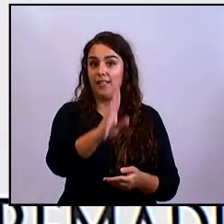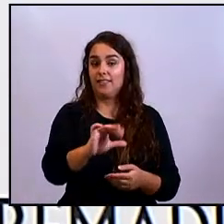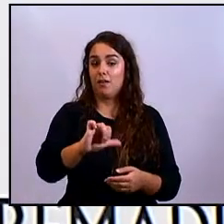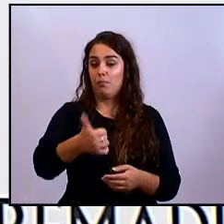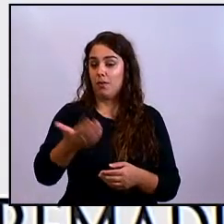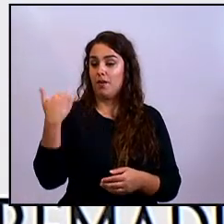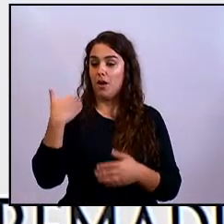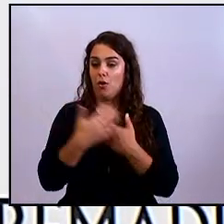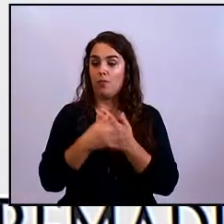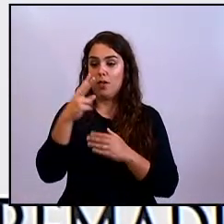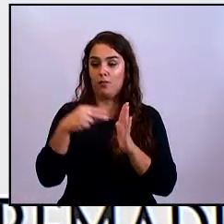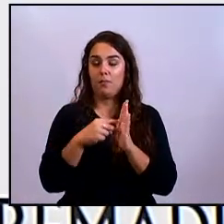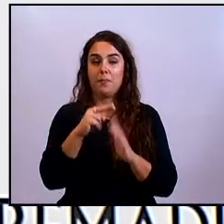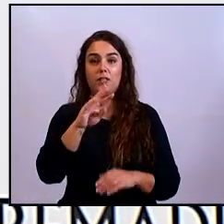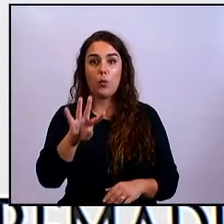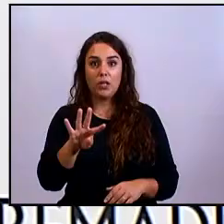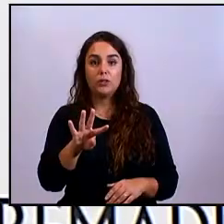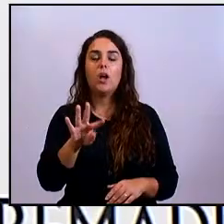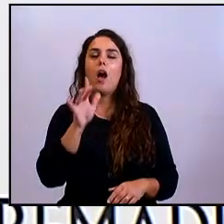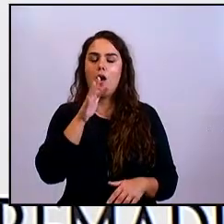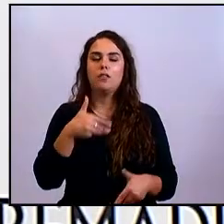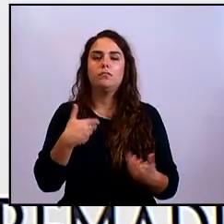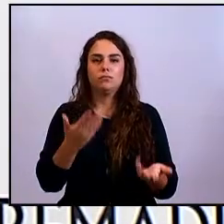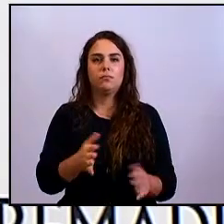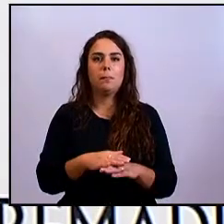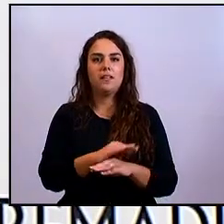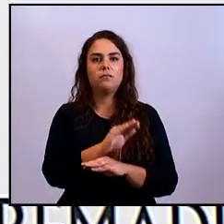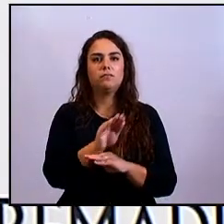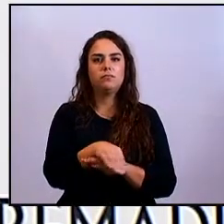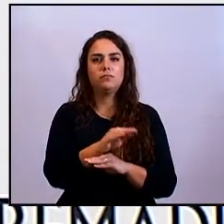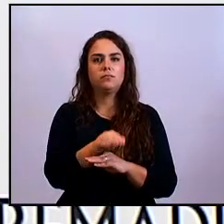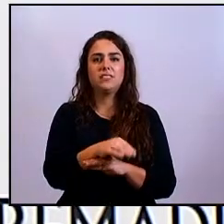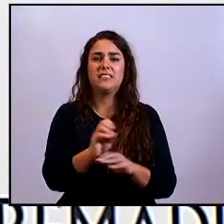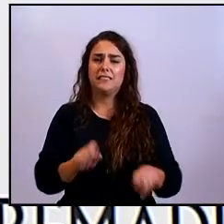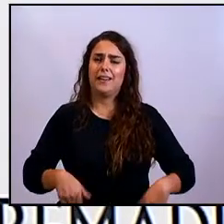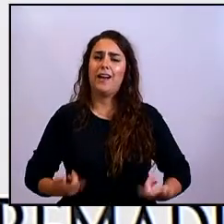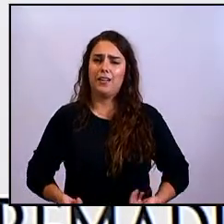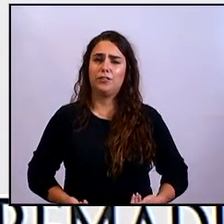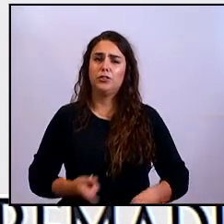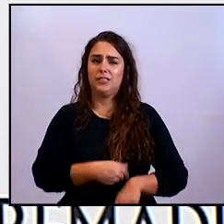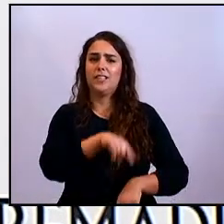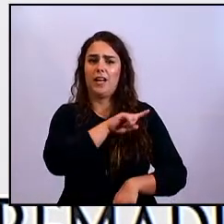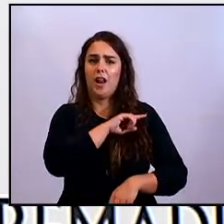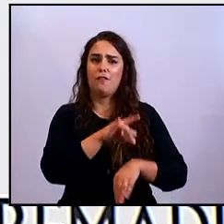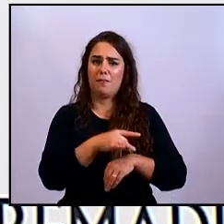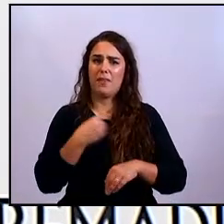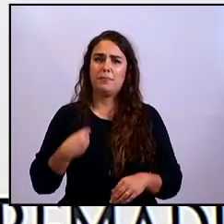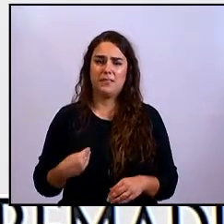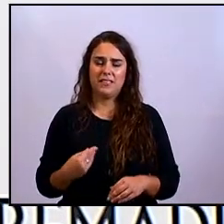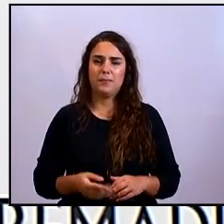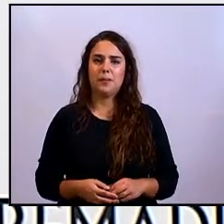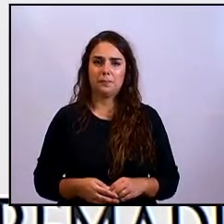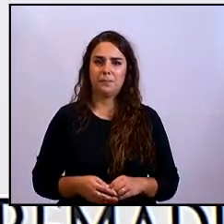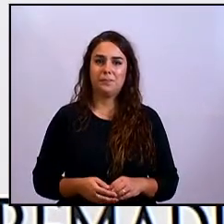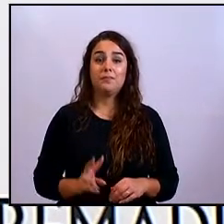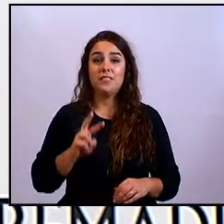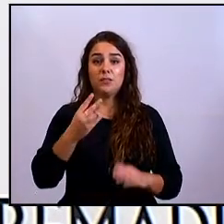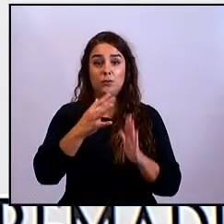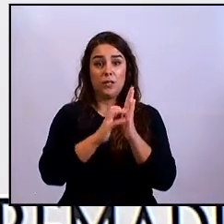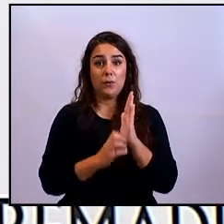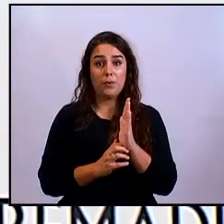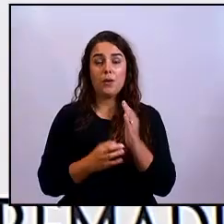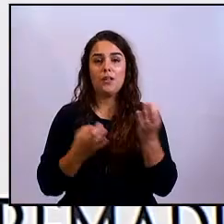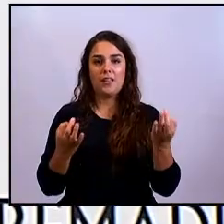en el 2024, contribuyen a sostener los elevados gastos de esta enfermedad. Y la segunda deducción lo que